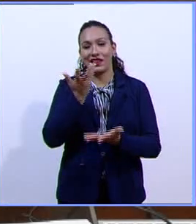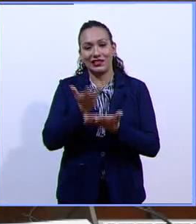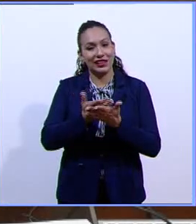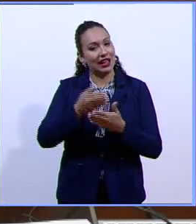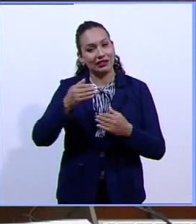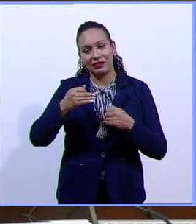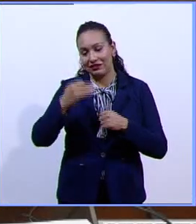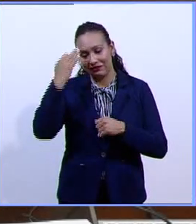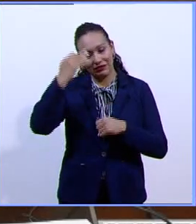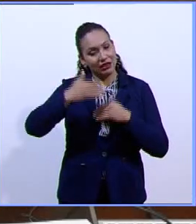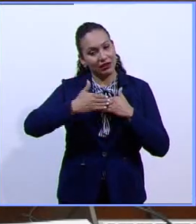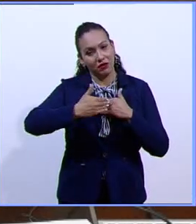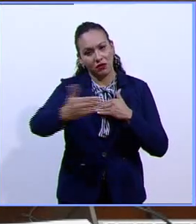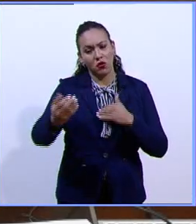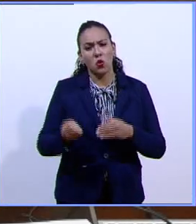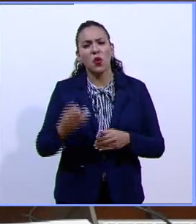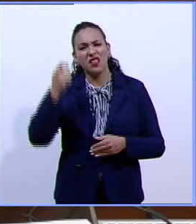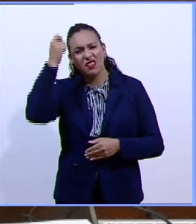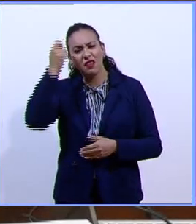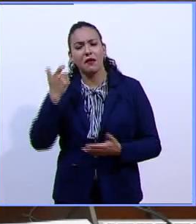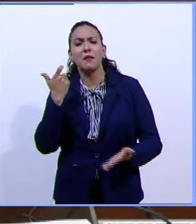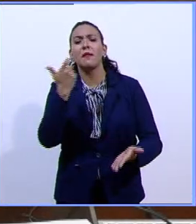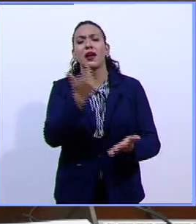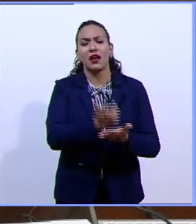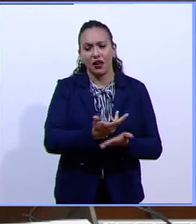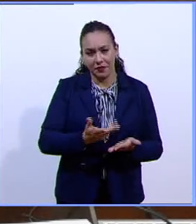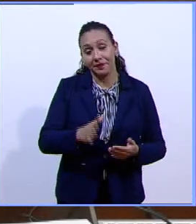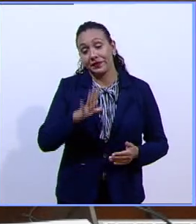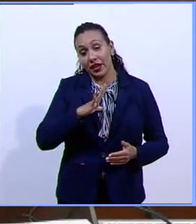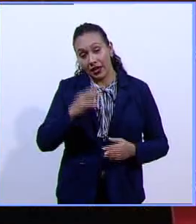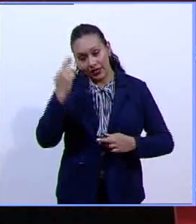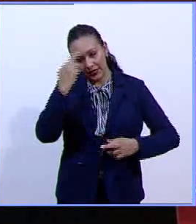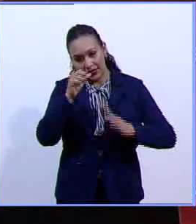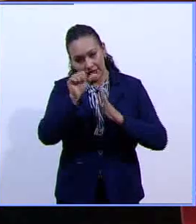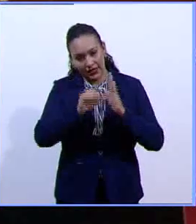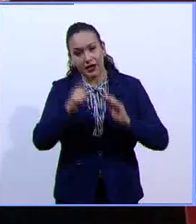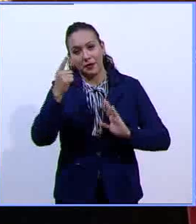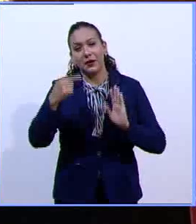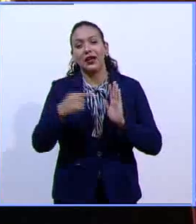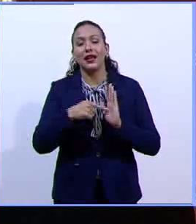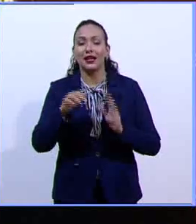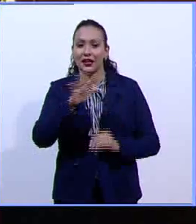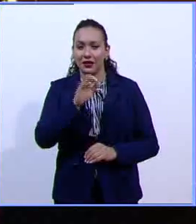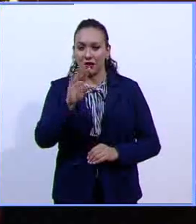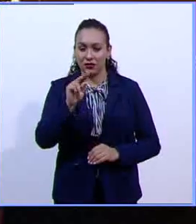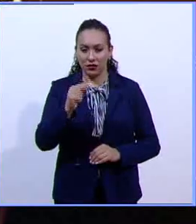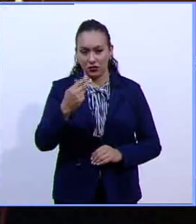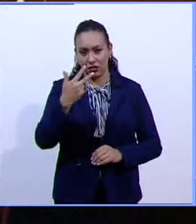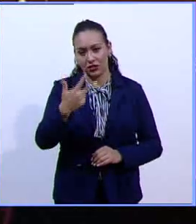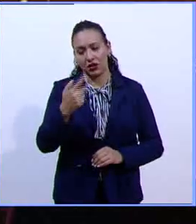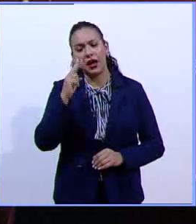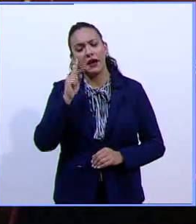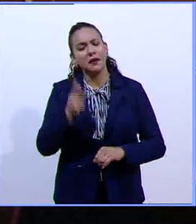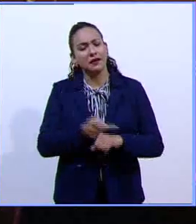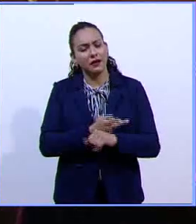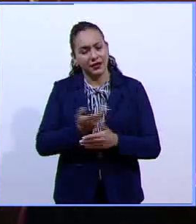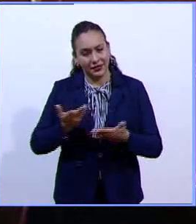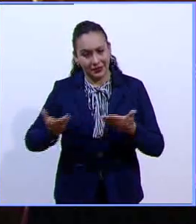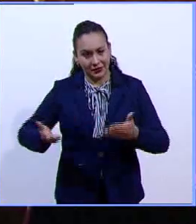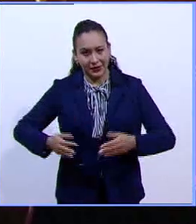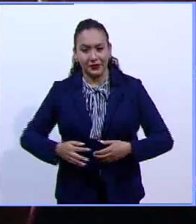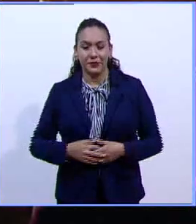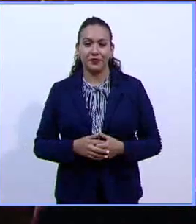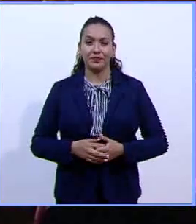el cálculo de la indemnización se haría de acuerdo con el artículo 1988 del Código Civil Local. Escuchemos los argumentos del